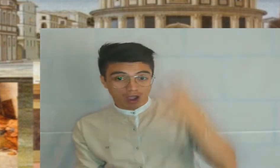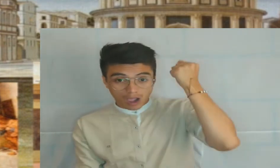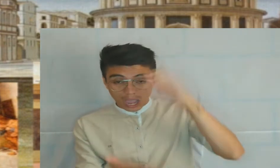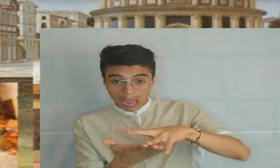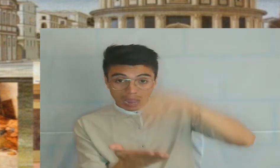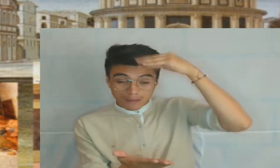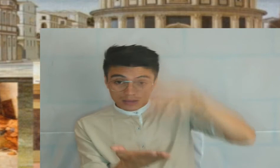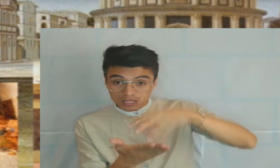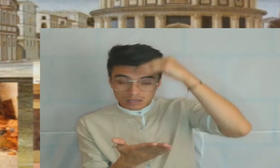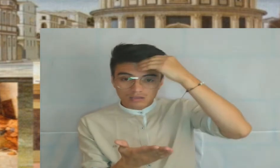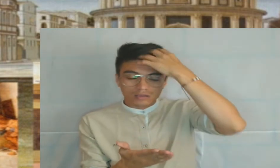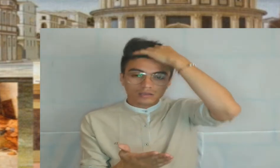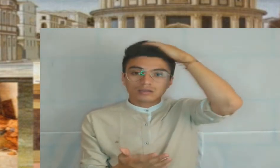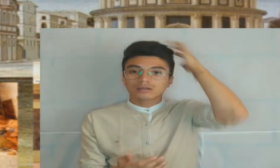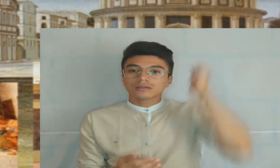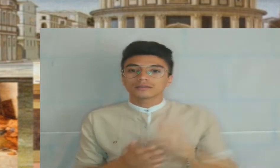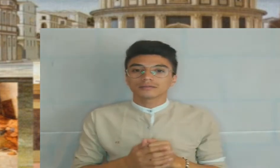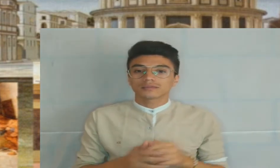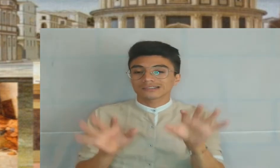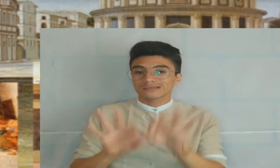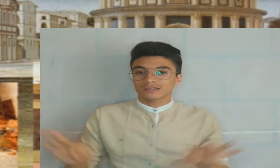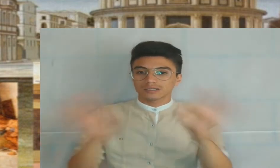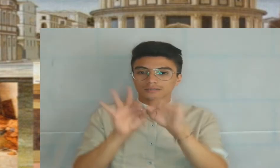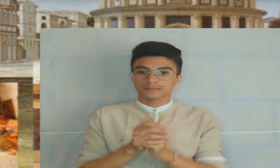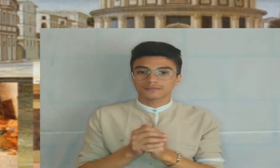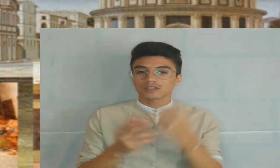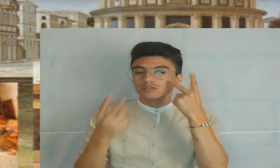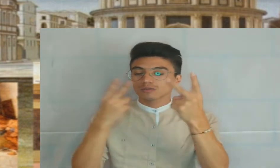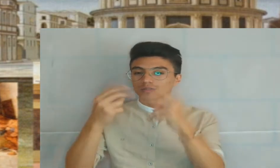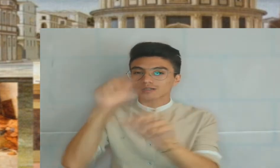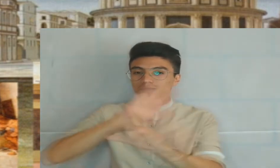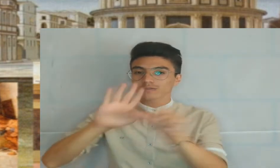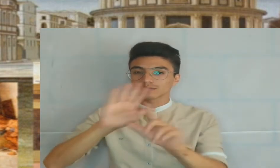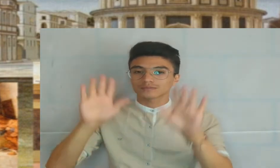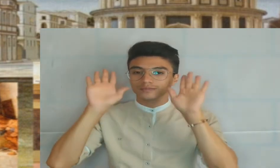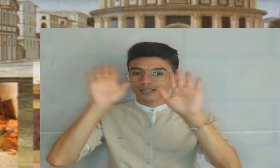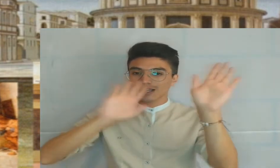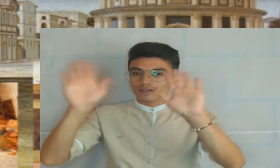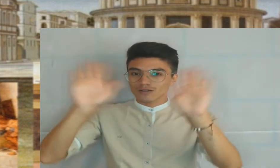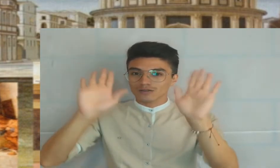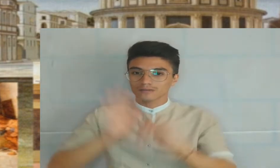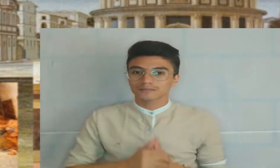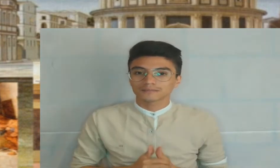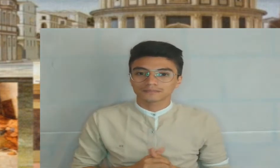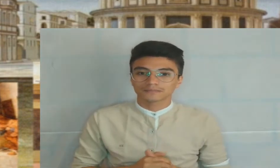porque sabes una cosa, aprender mola. Nos vemos en el próximo vídeo. ¡Adiós!